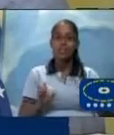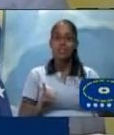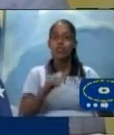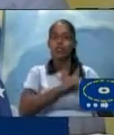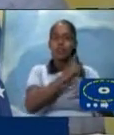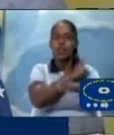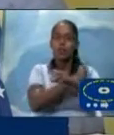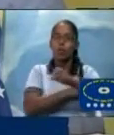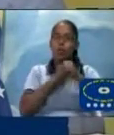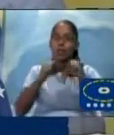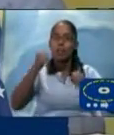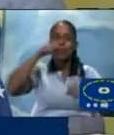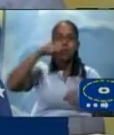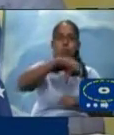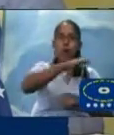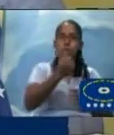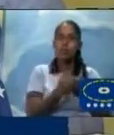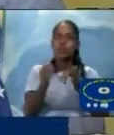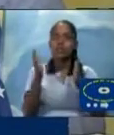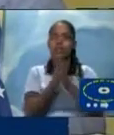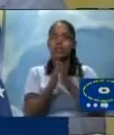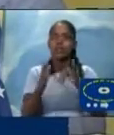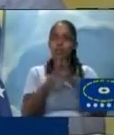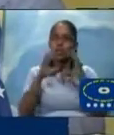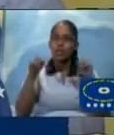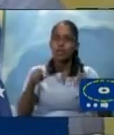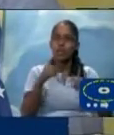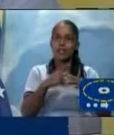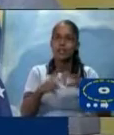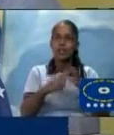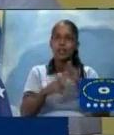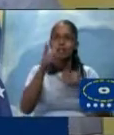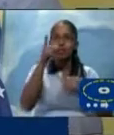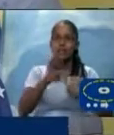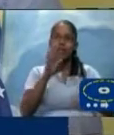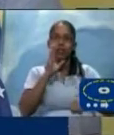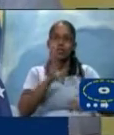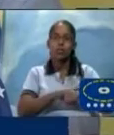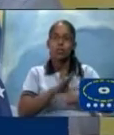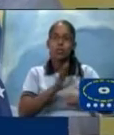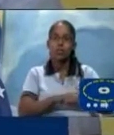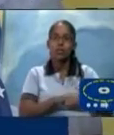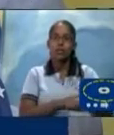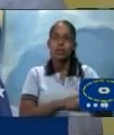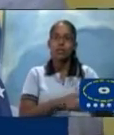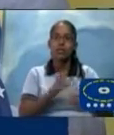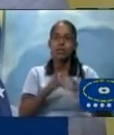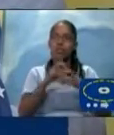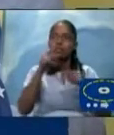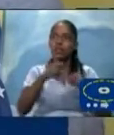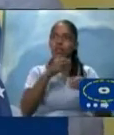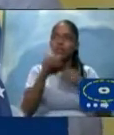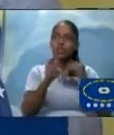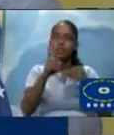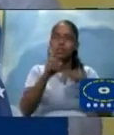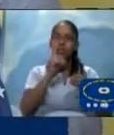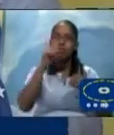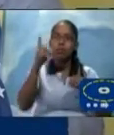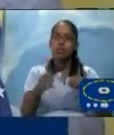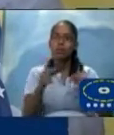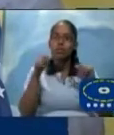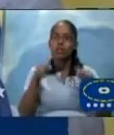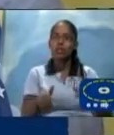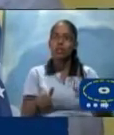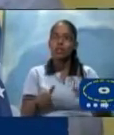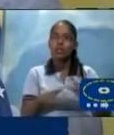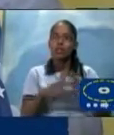del poder del pueblo santo, todas estas cosas serán cumplidas. Se hizo una pregunta acá